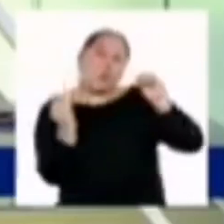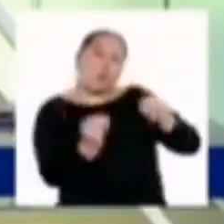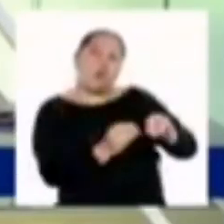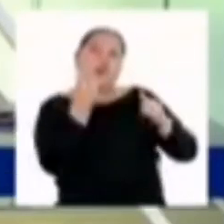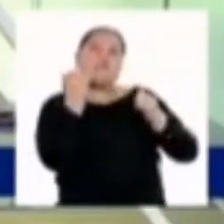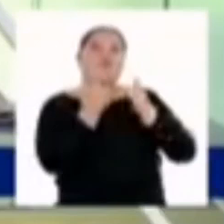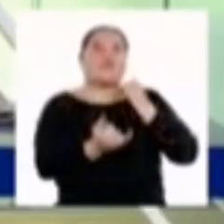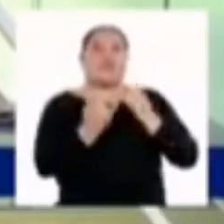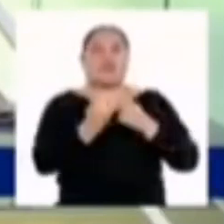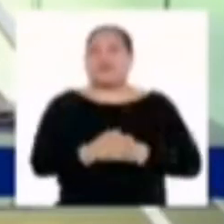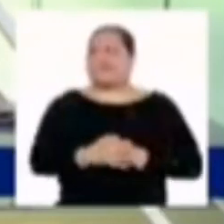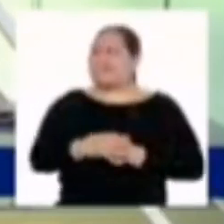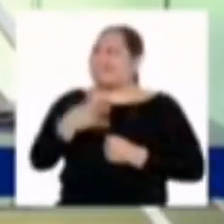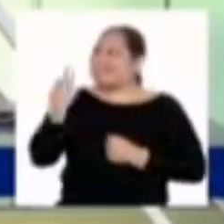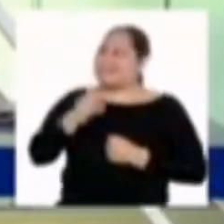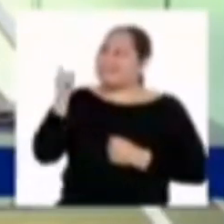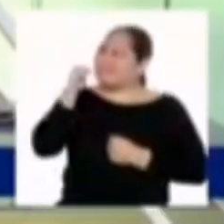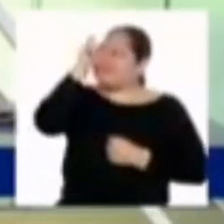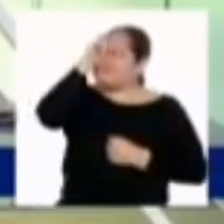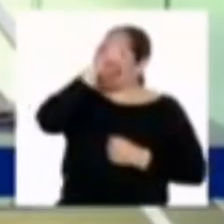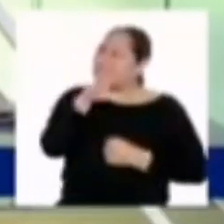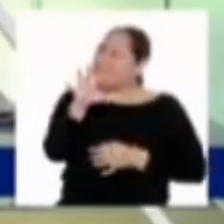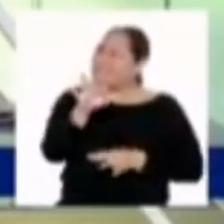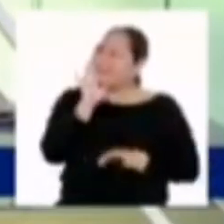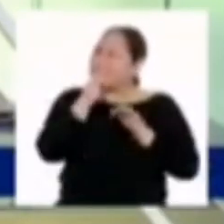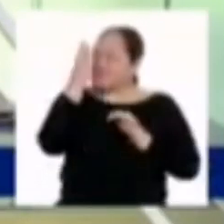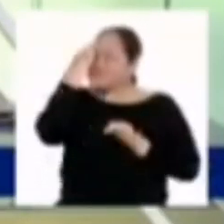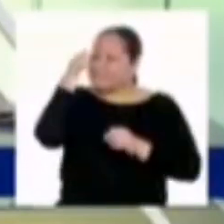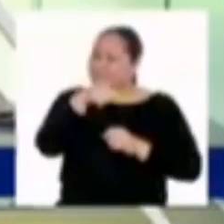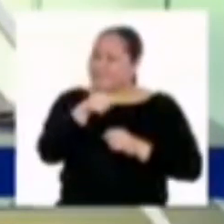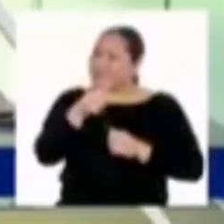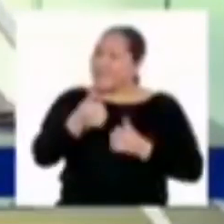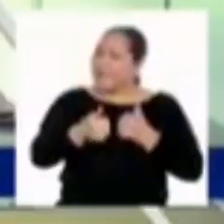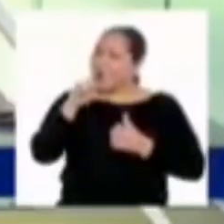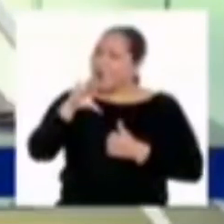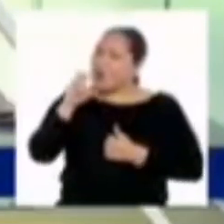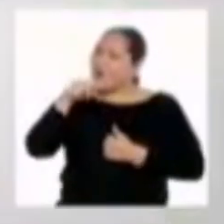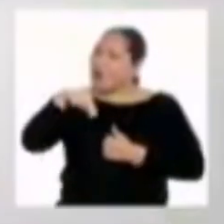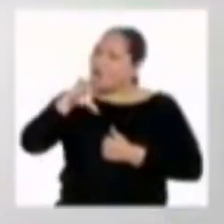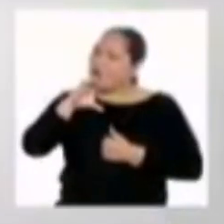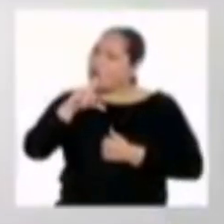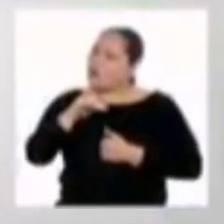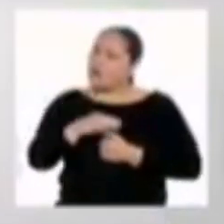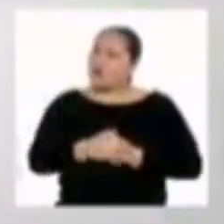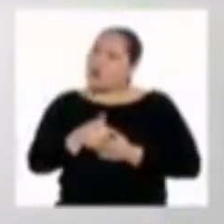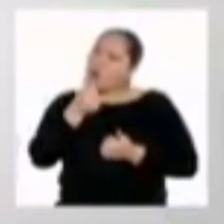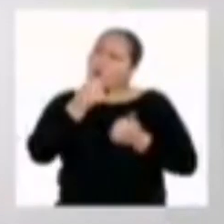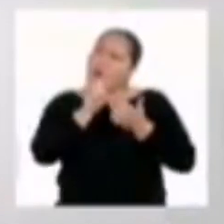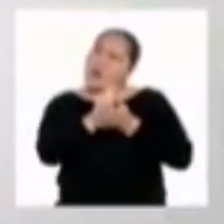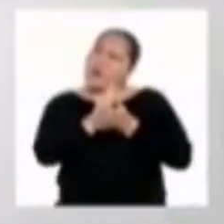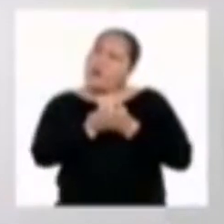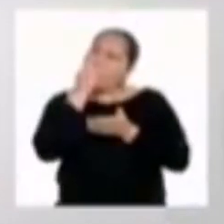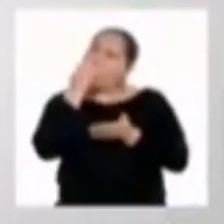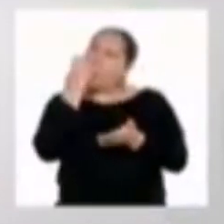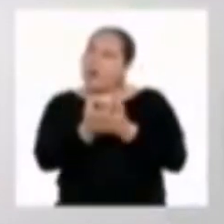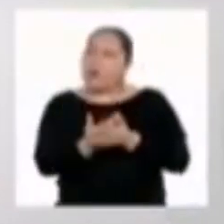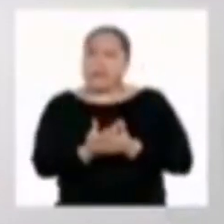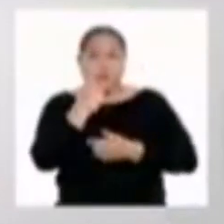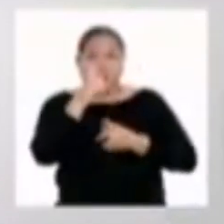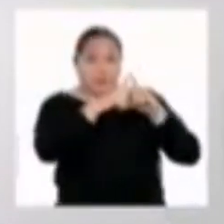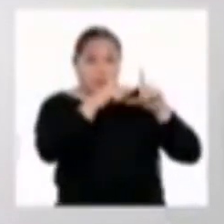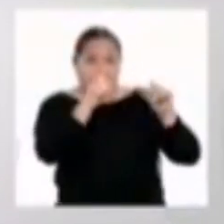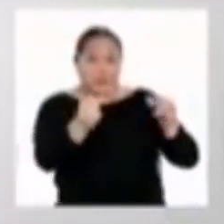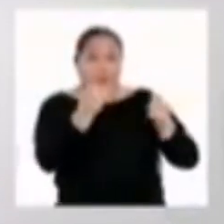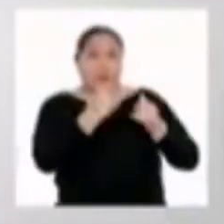Es verdad, no es tan difícil. Entonces, ¿cómo debemos escribir una buena conclusión? Un párrafo de conclusión